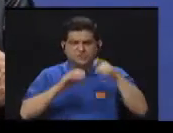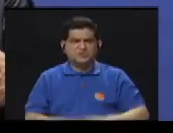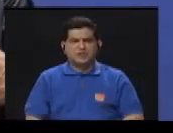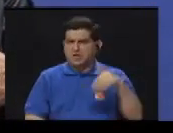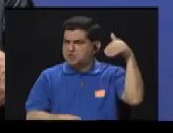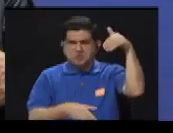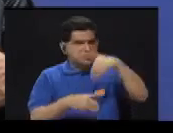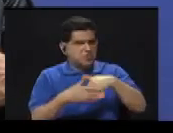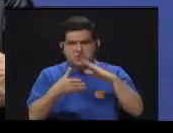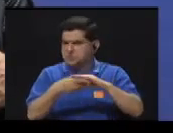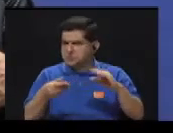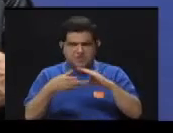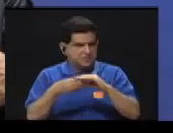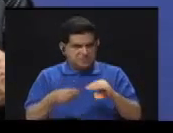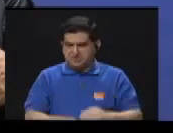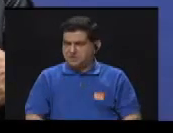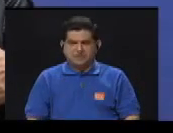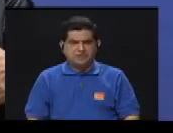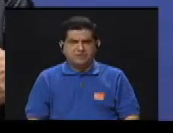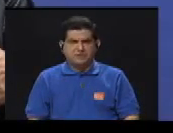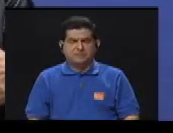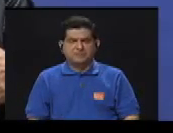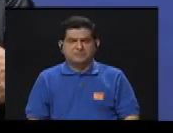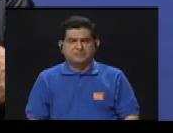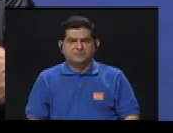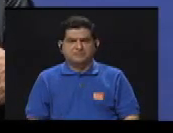mayor intervención ni narrativa,